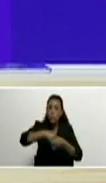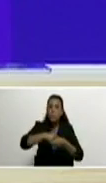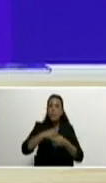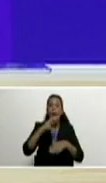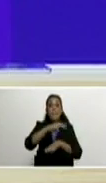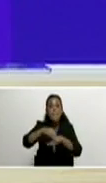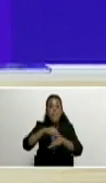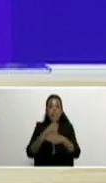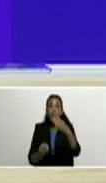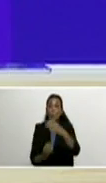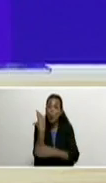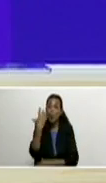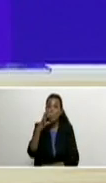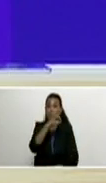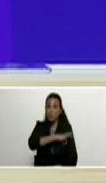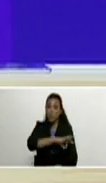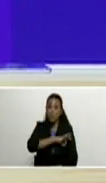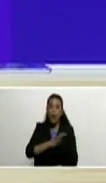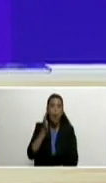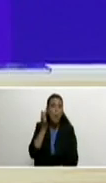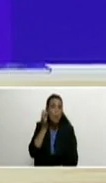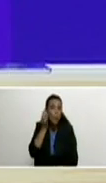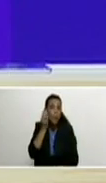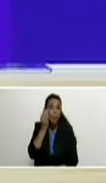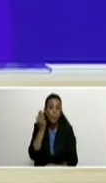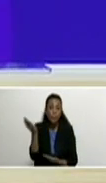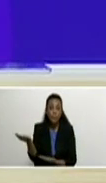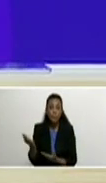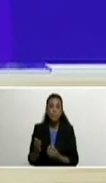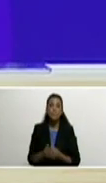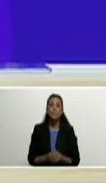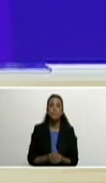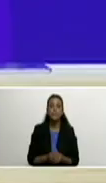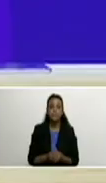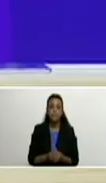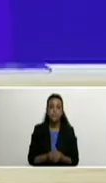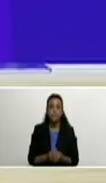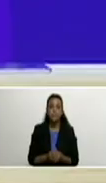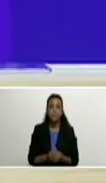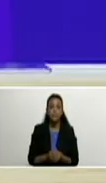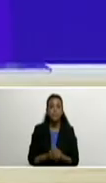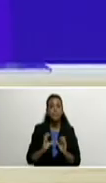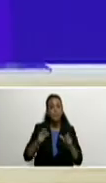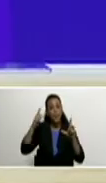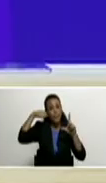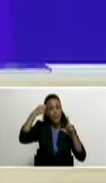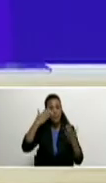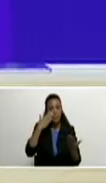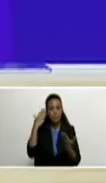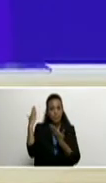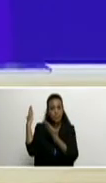esta nueva gran misión social, la gran misión Venezuela Mujer. Adelante, video.